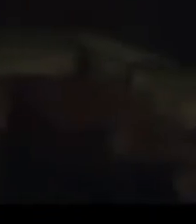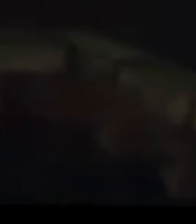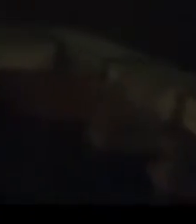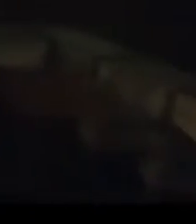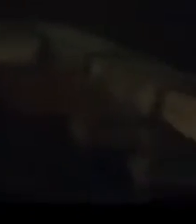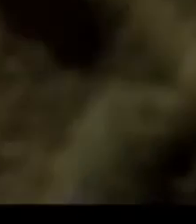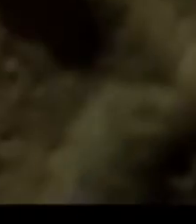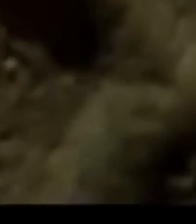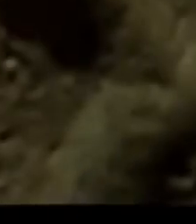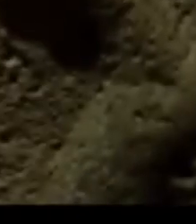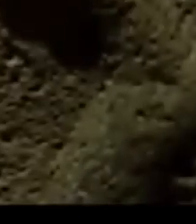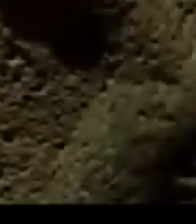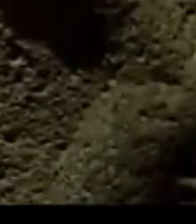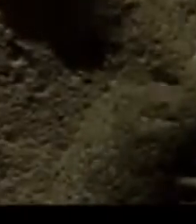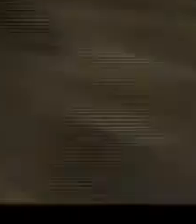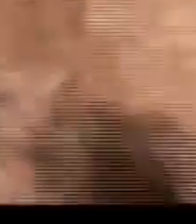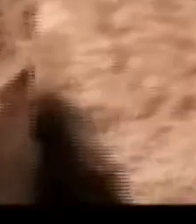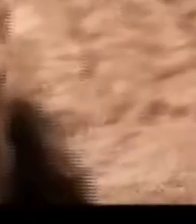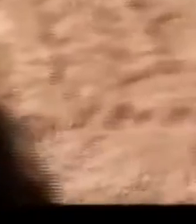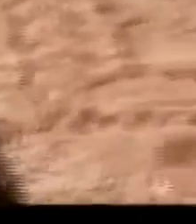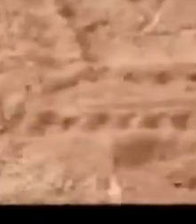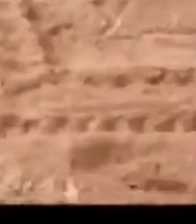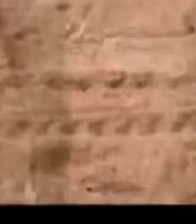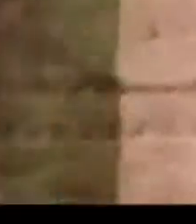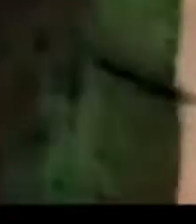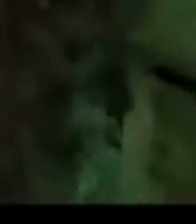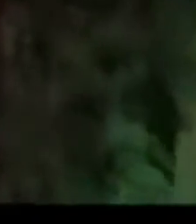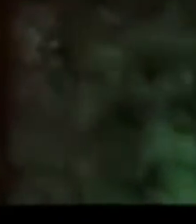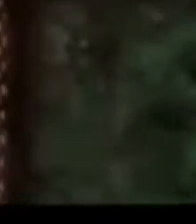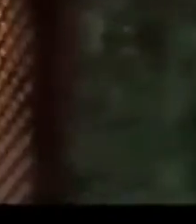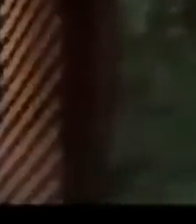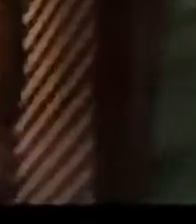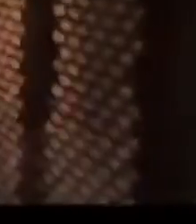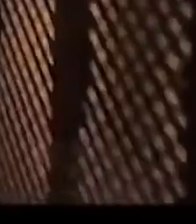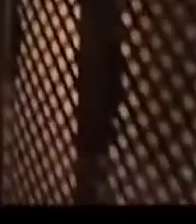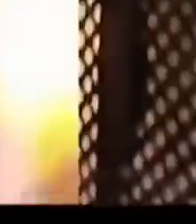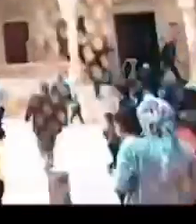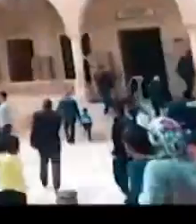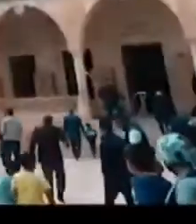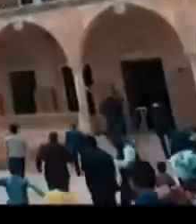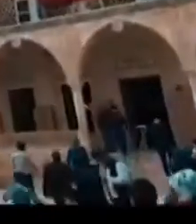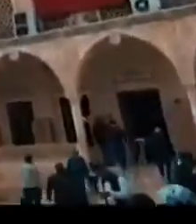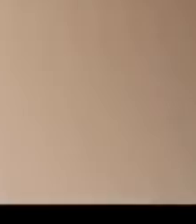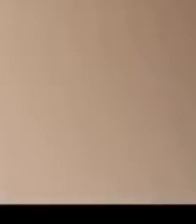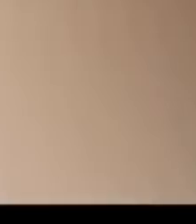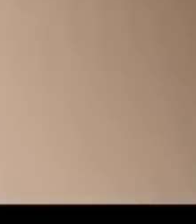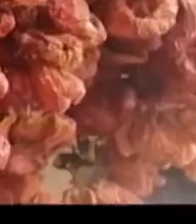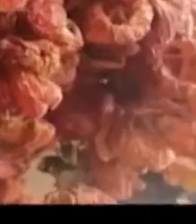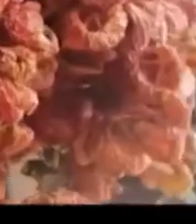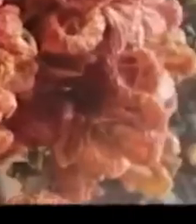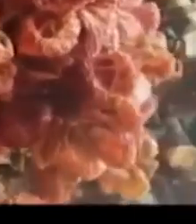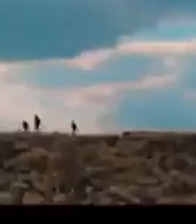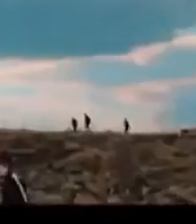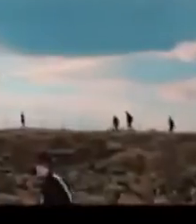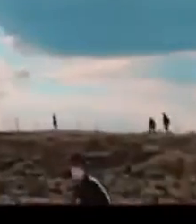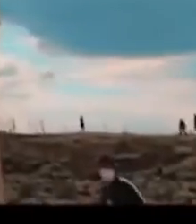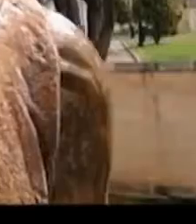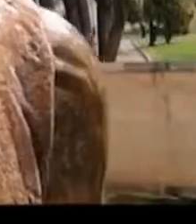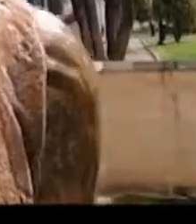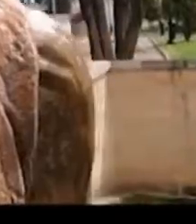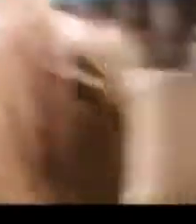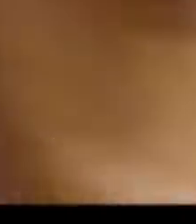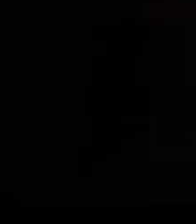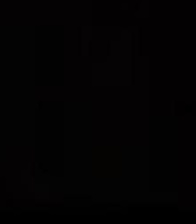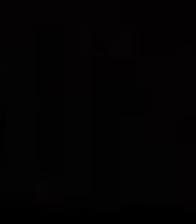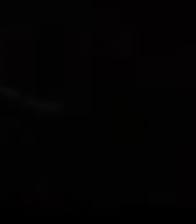Márquez en explorar diversos rincones con anécdotas únicas. Gaziantep es la capital de la provincia homónima, situada al sur de